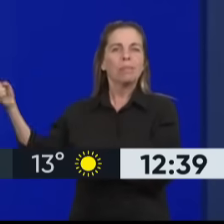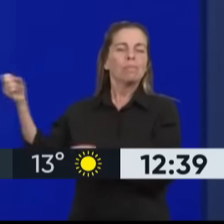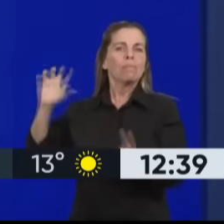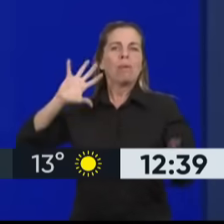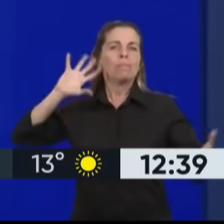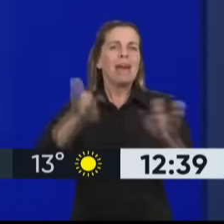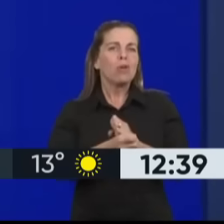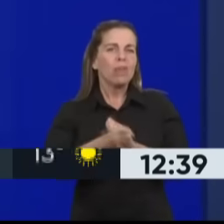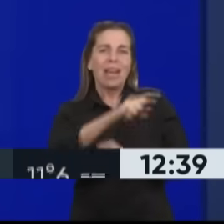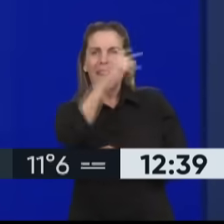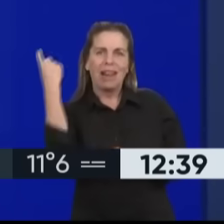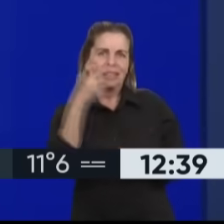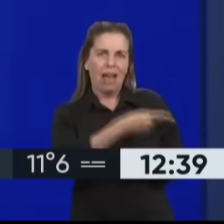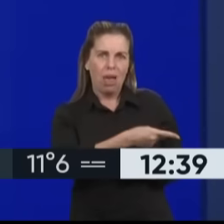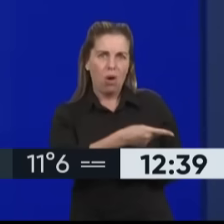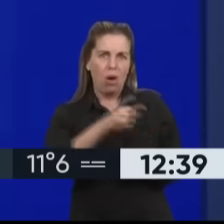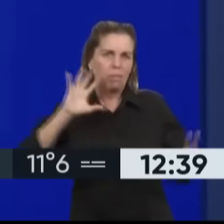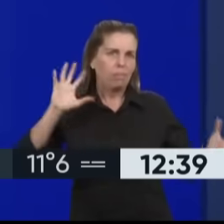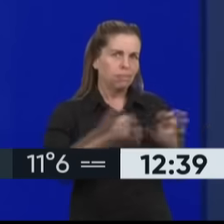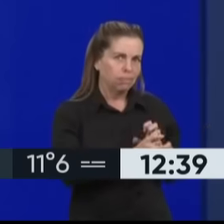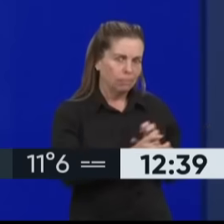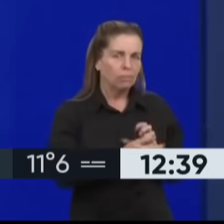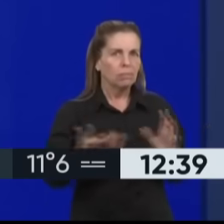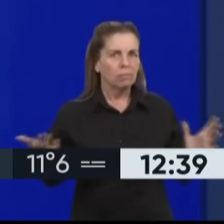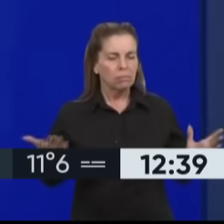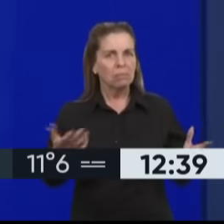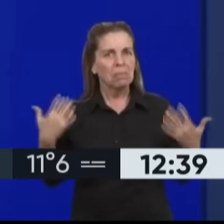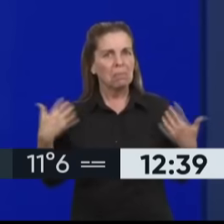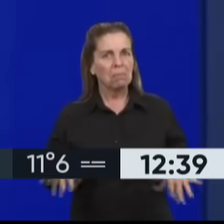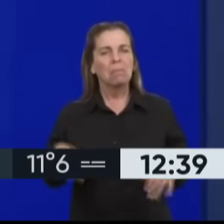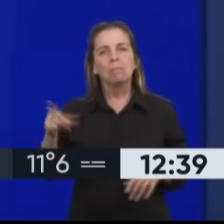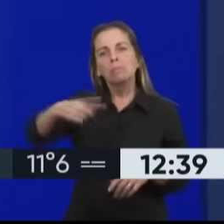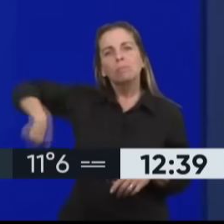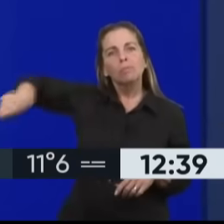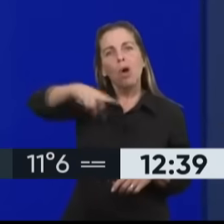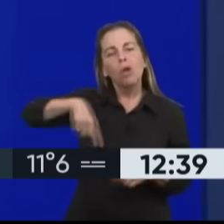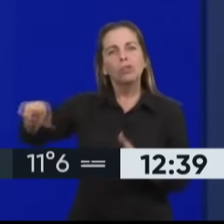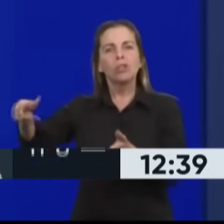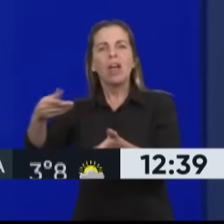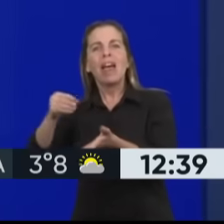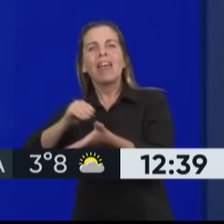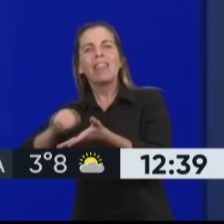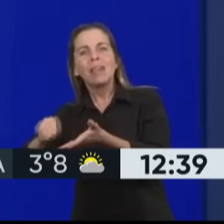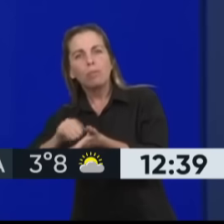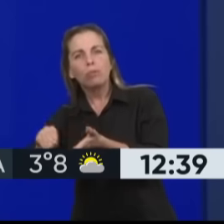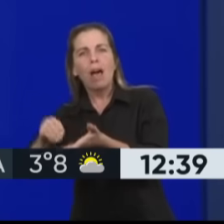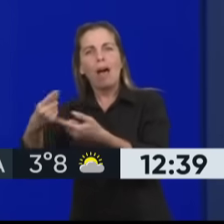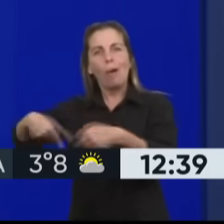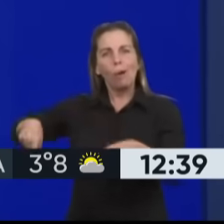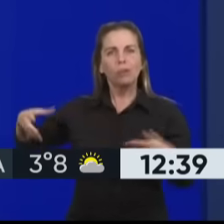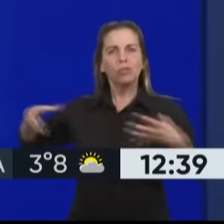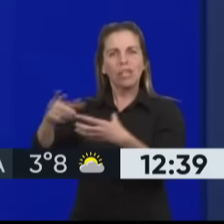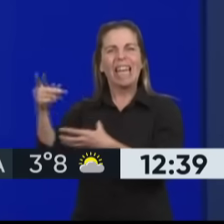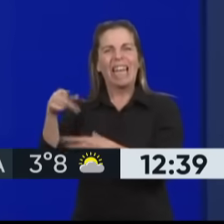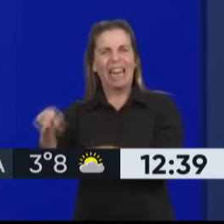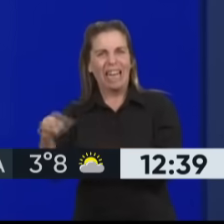Nacional. Es sorprendente escuchar de parte de estos honorables legisladores kirchneristas que su festival